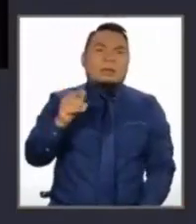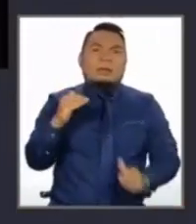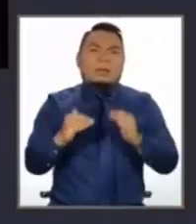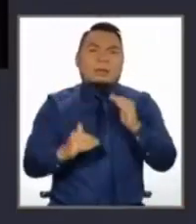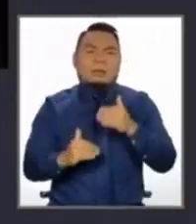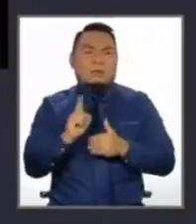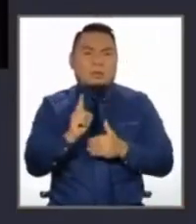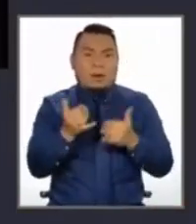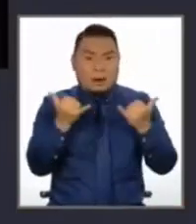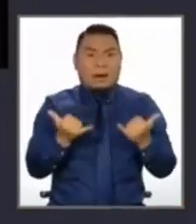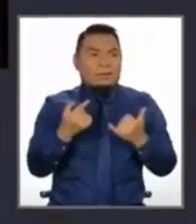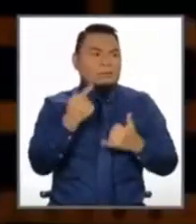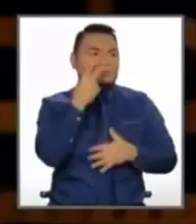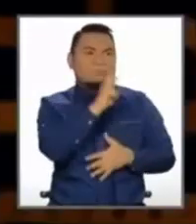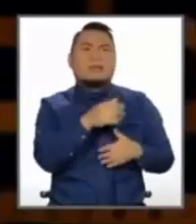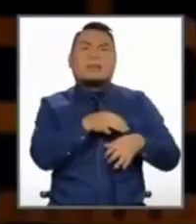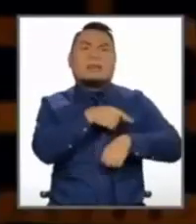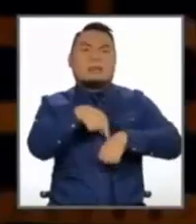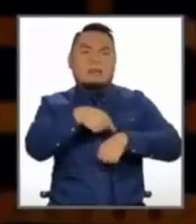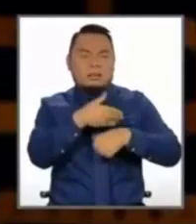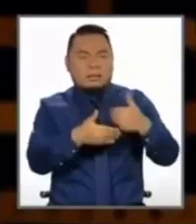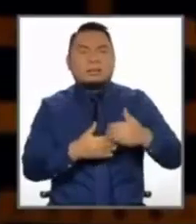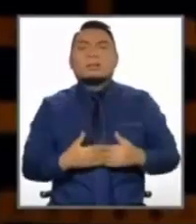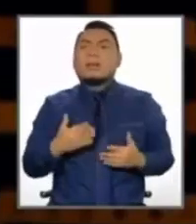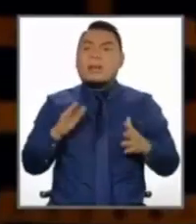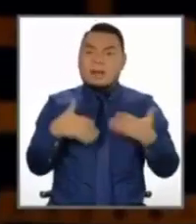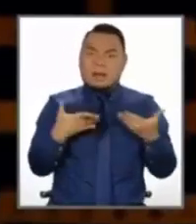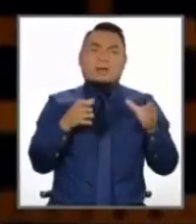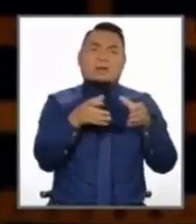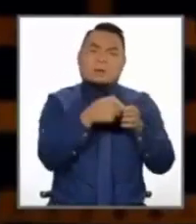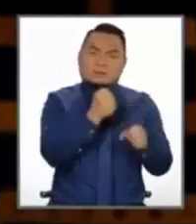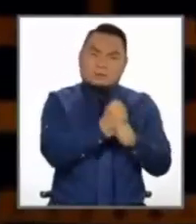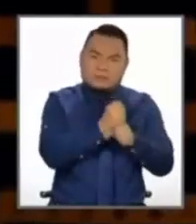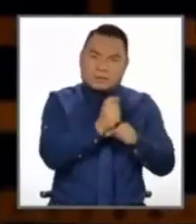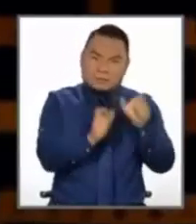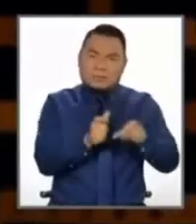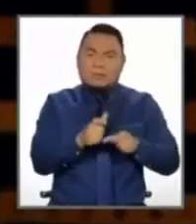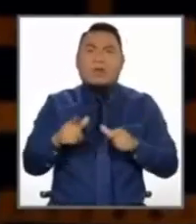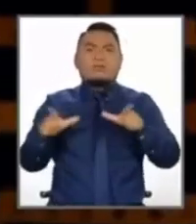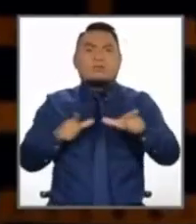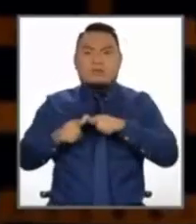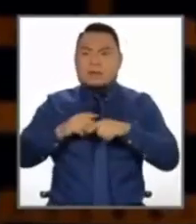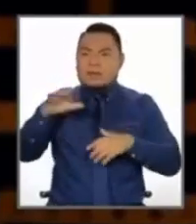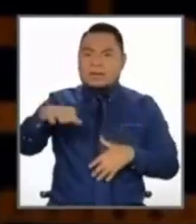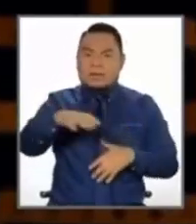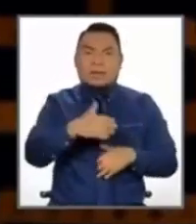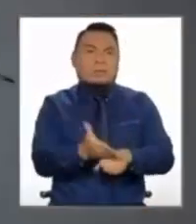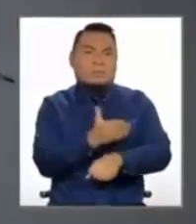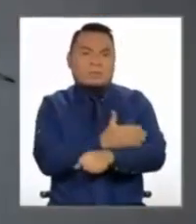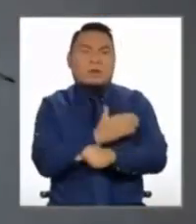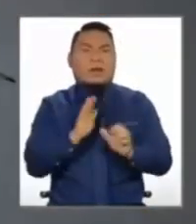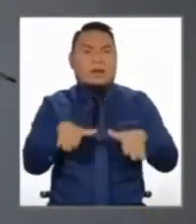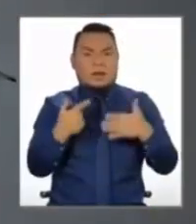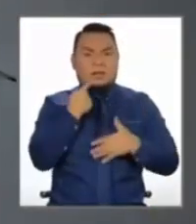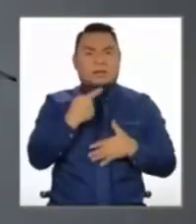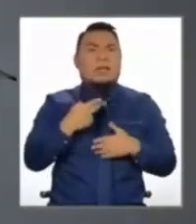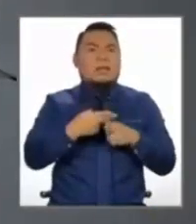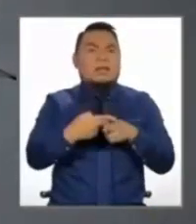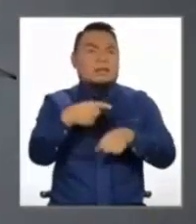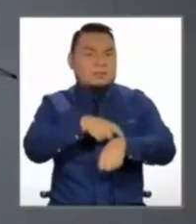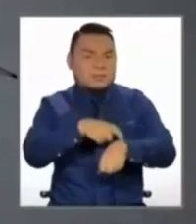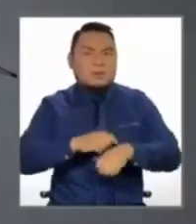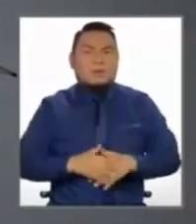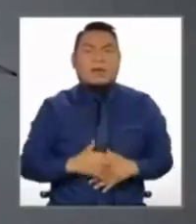hoy se está produciendo. Hay un asunto de recursos humanos, de locales, como ustedes saben, hay contratos